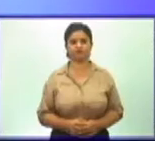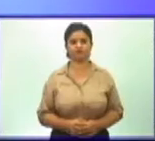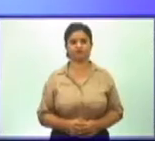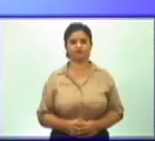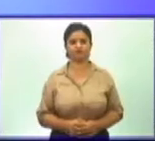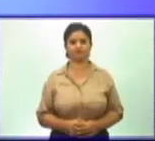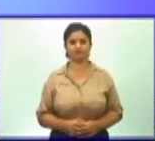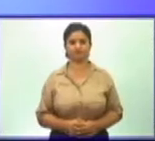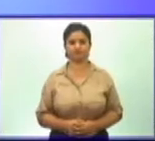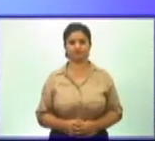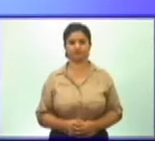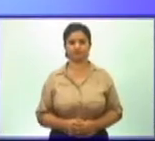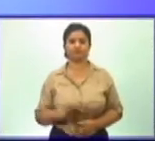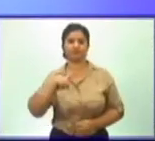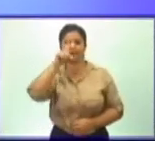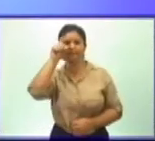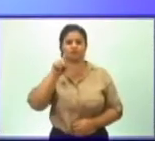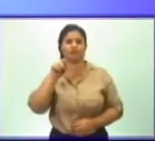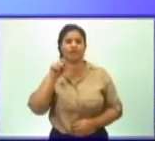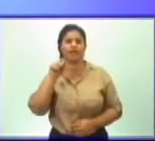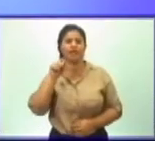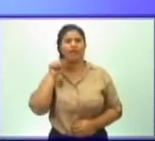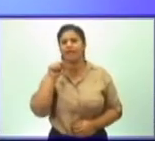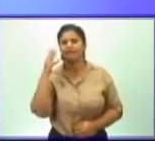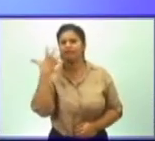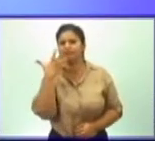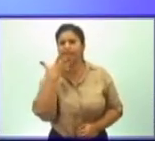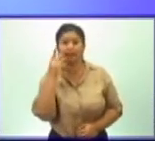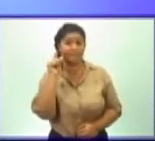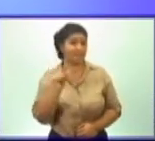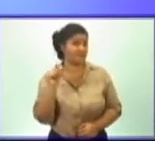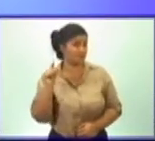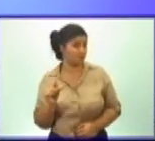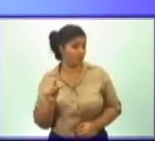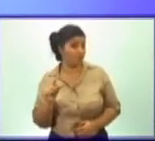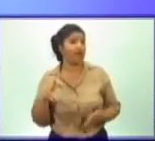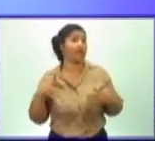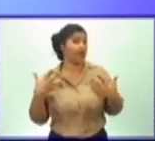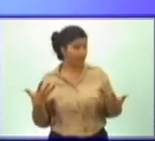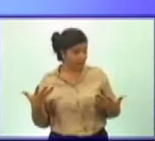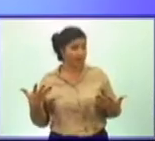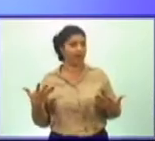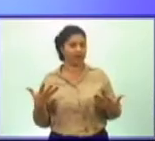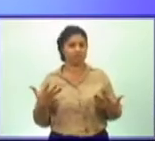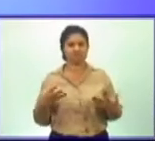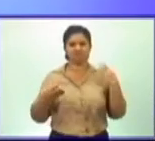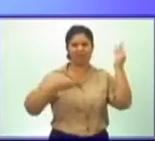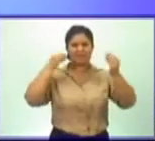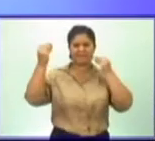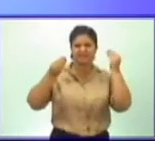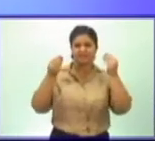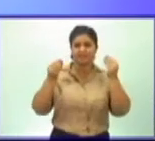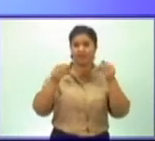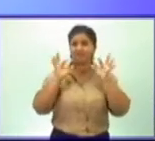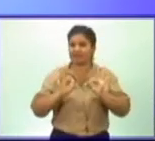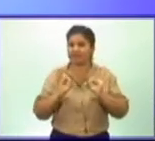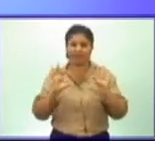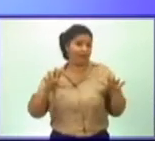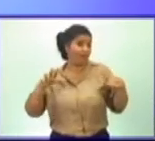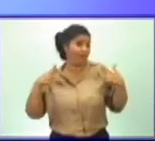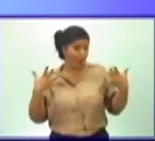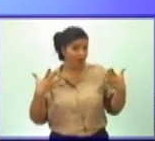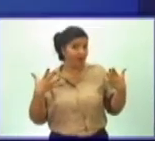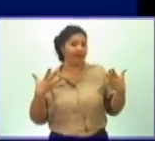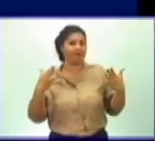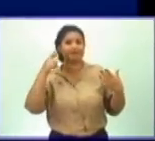¿Quiénes son entonces estos personajes progresistas y quiénes son entonces los reaccionarios? Veamos entonces